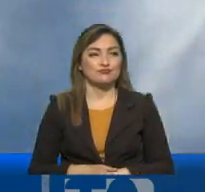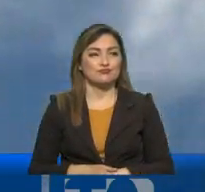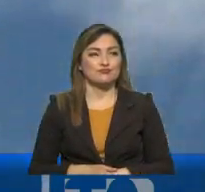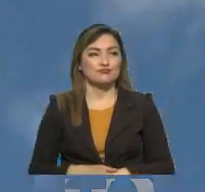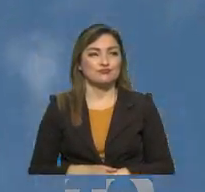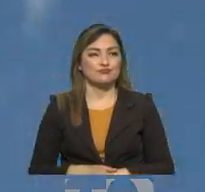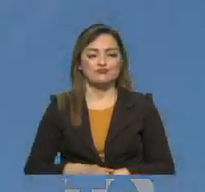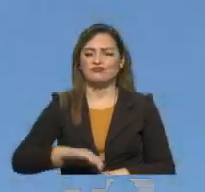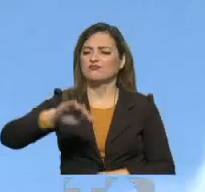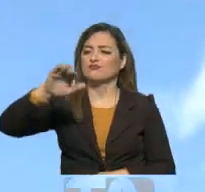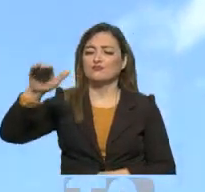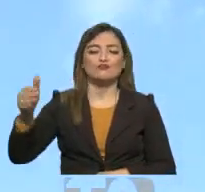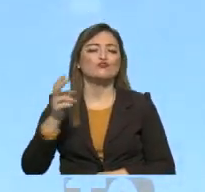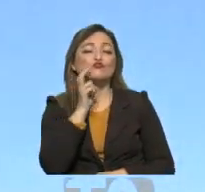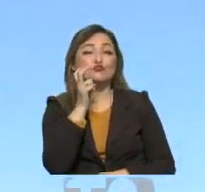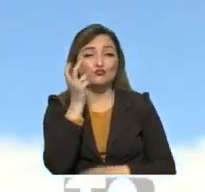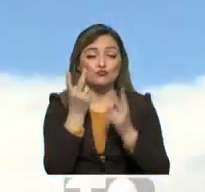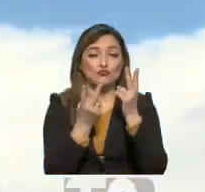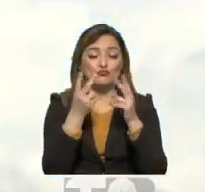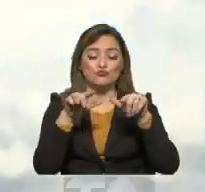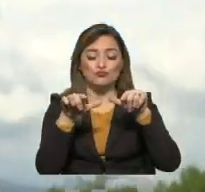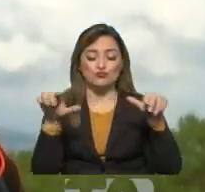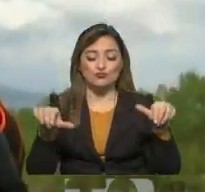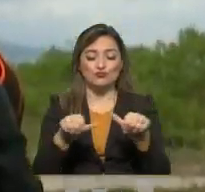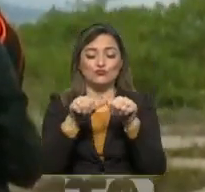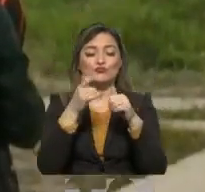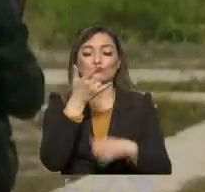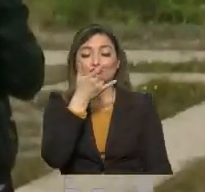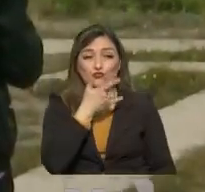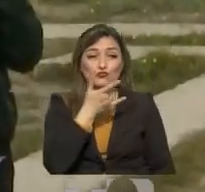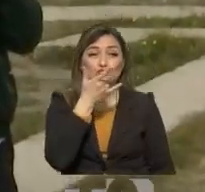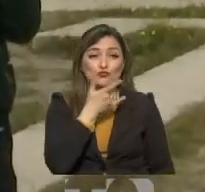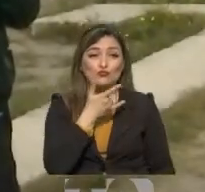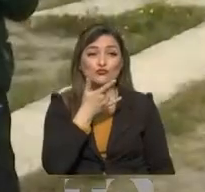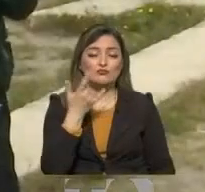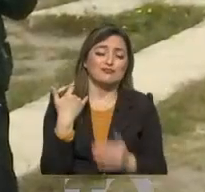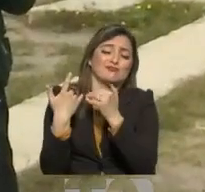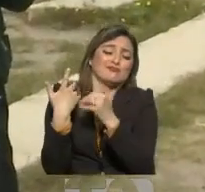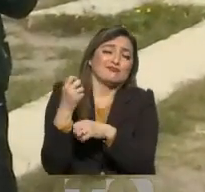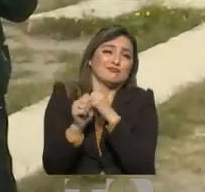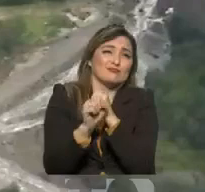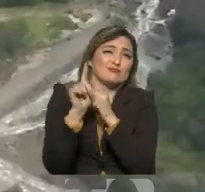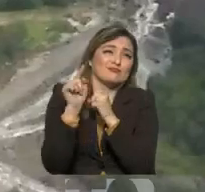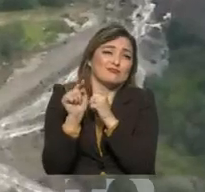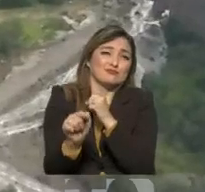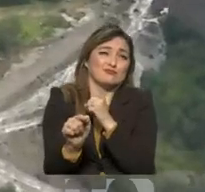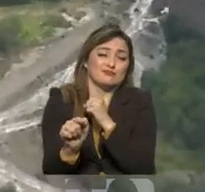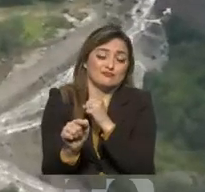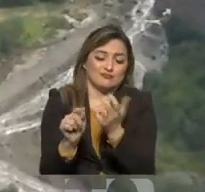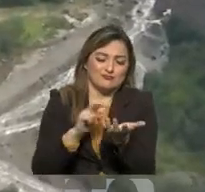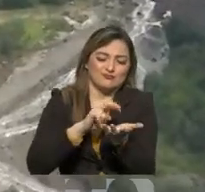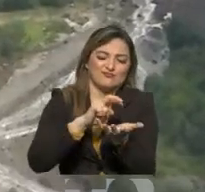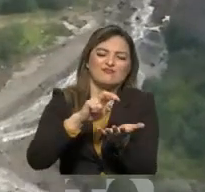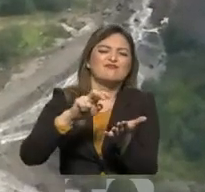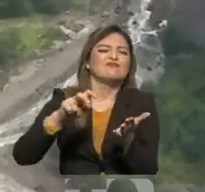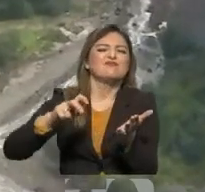Cerro Catequilla es un atractivo turístico ubicado en el Valle de Pomasqui. Tiene 1000 años de historia, pues geográficamente está